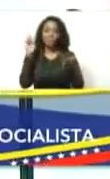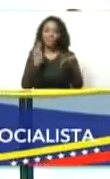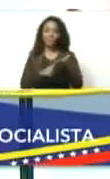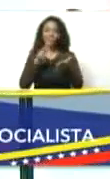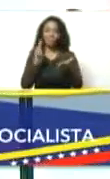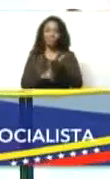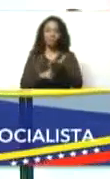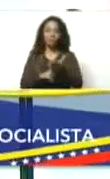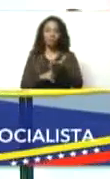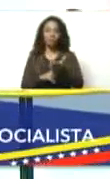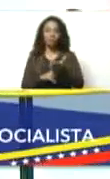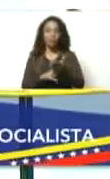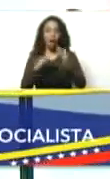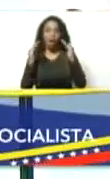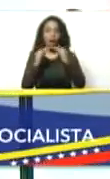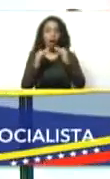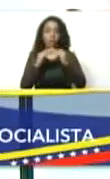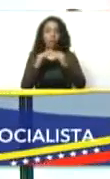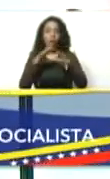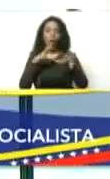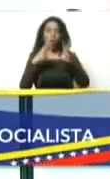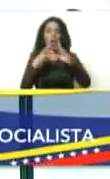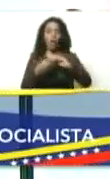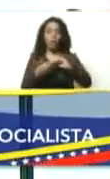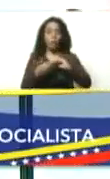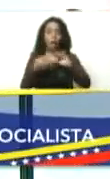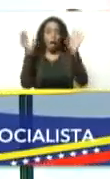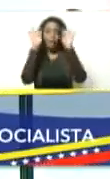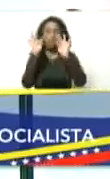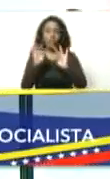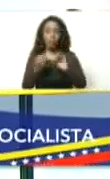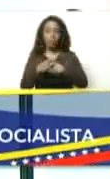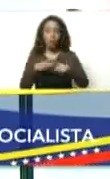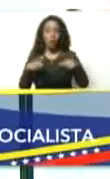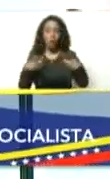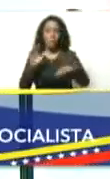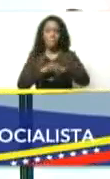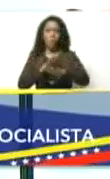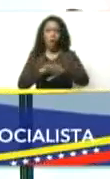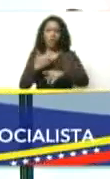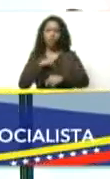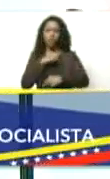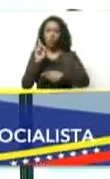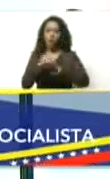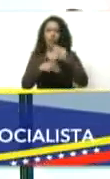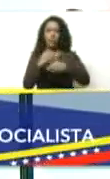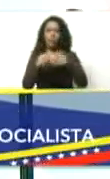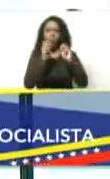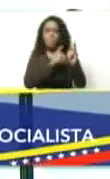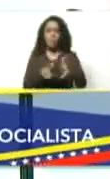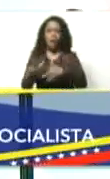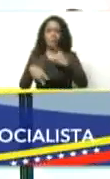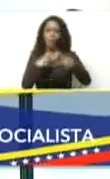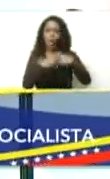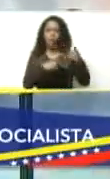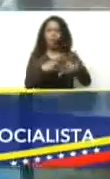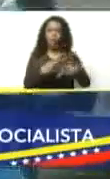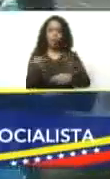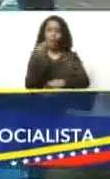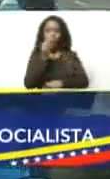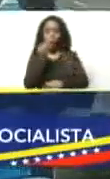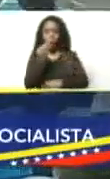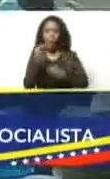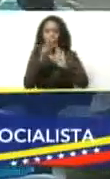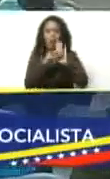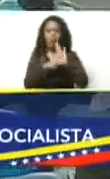verdaderamente al hogar en los CLAP y de manera abundante, ¿por qué no asumimos un plan de producción de tilapia a